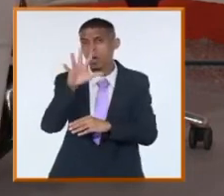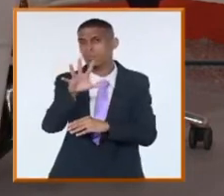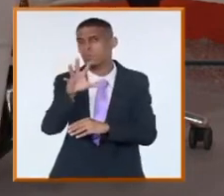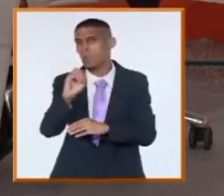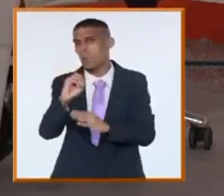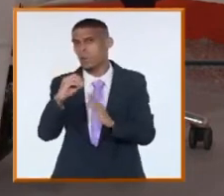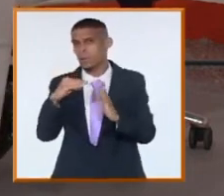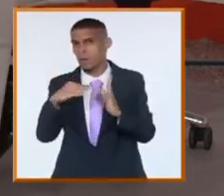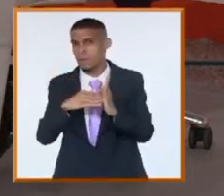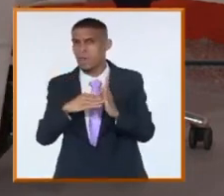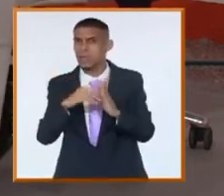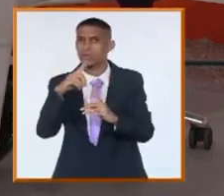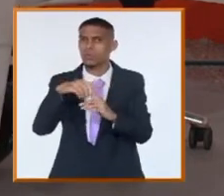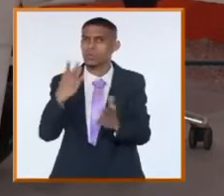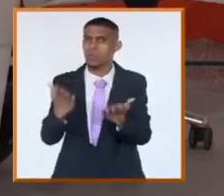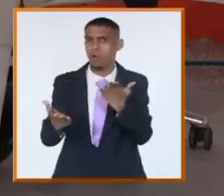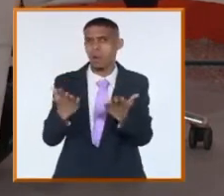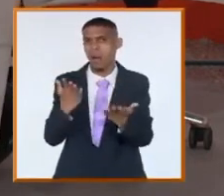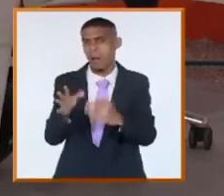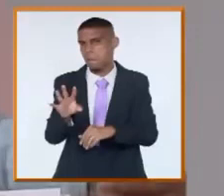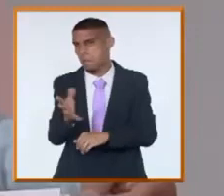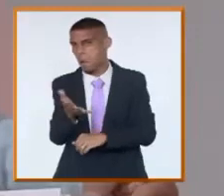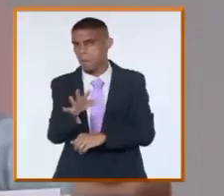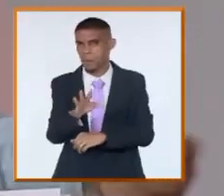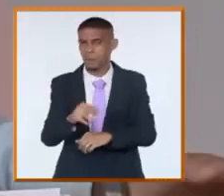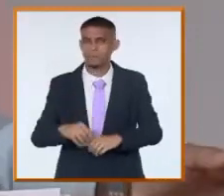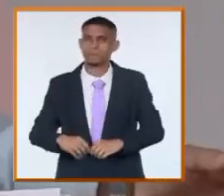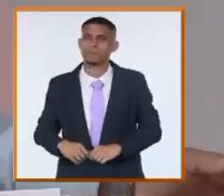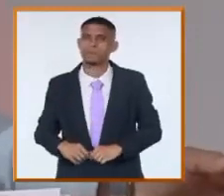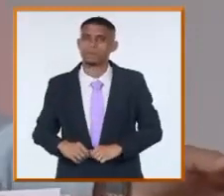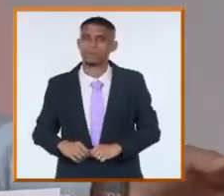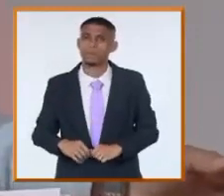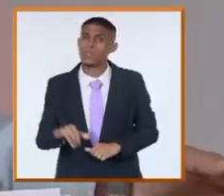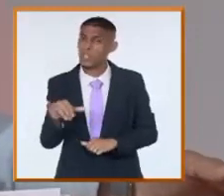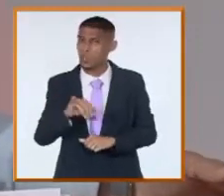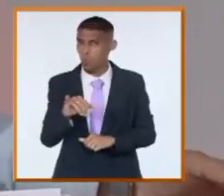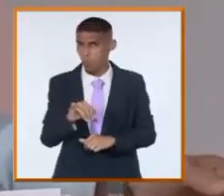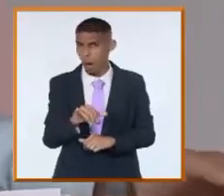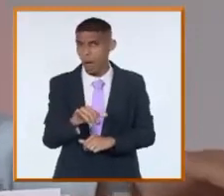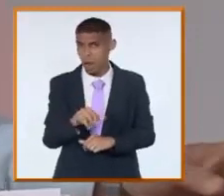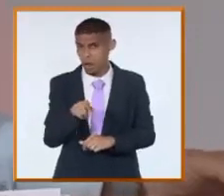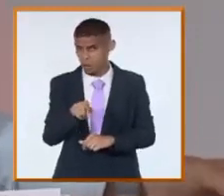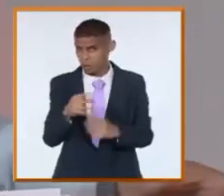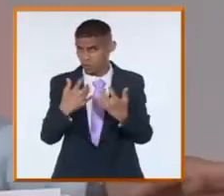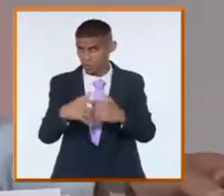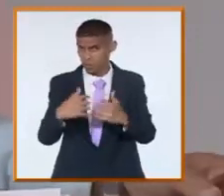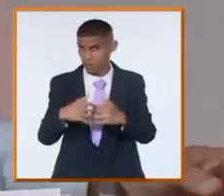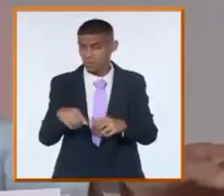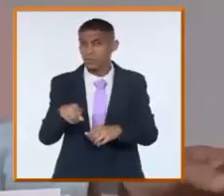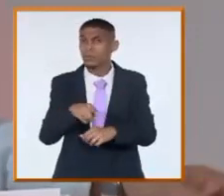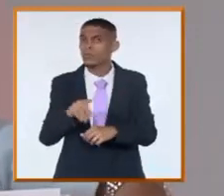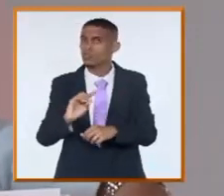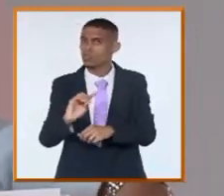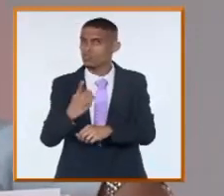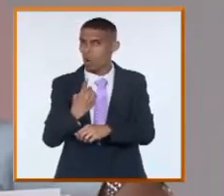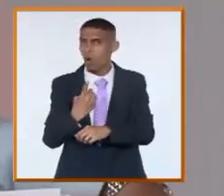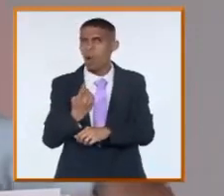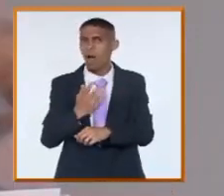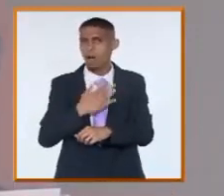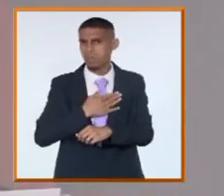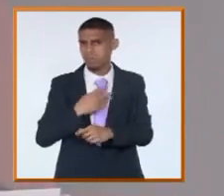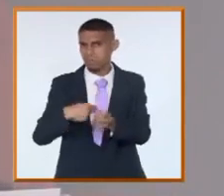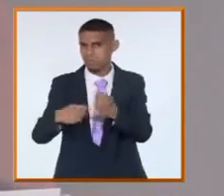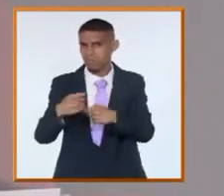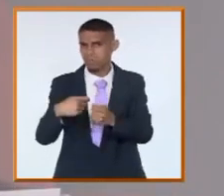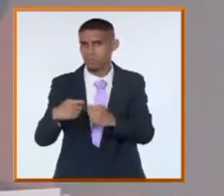toneladas establemente y también se va a auto sostener con su expor que también se están viendo ya se está organizando ese